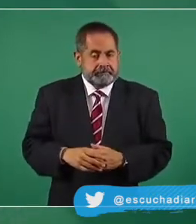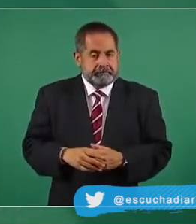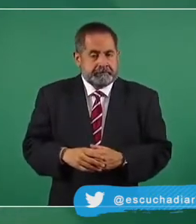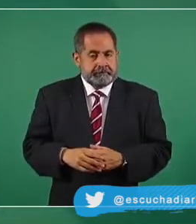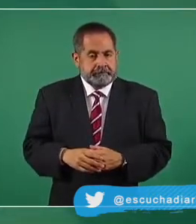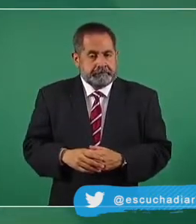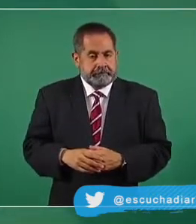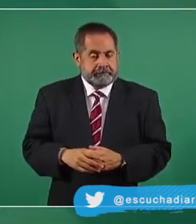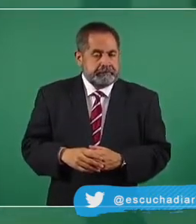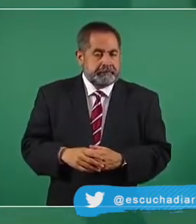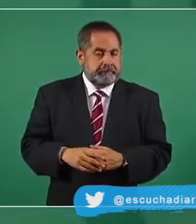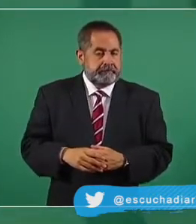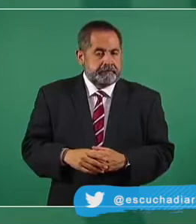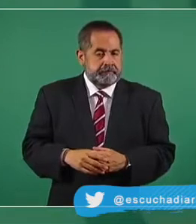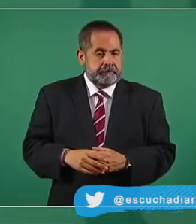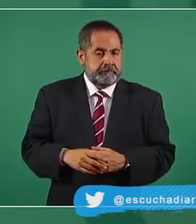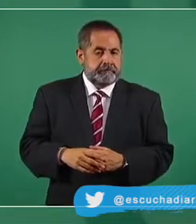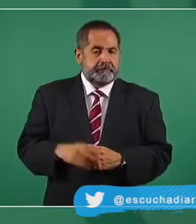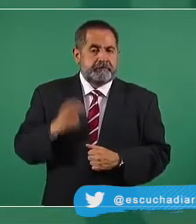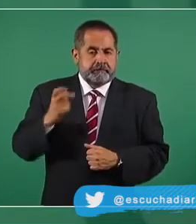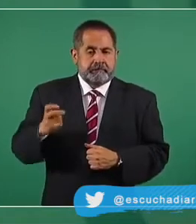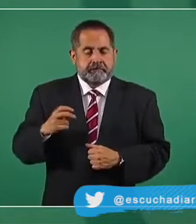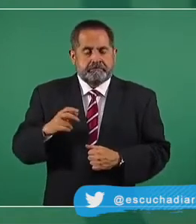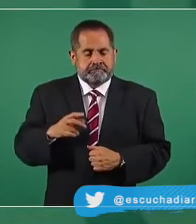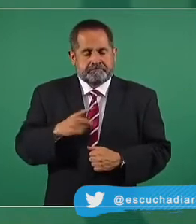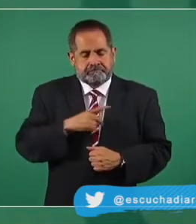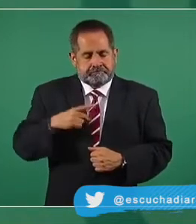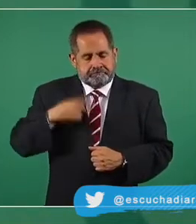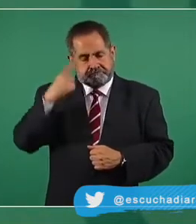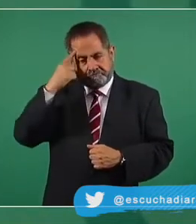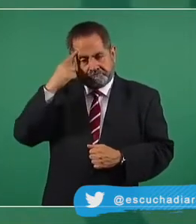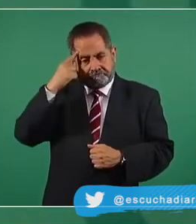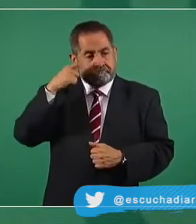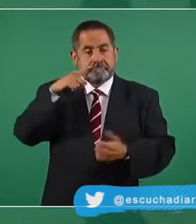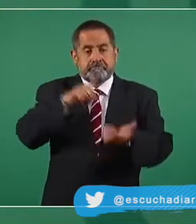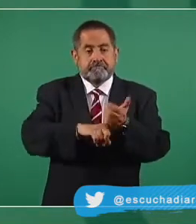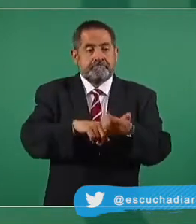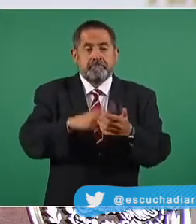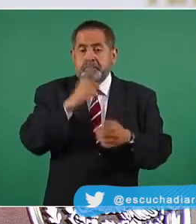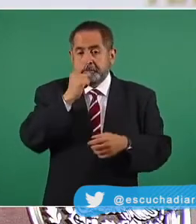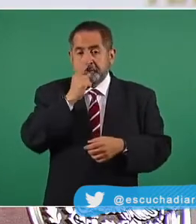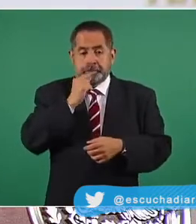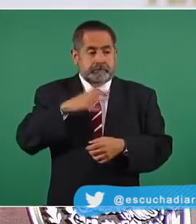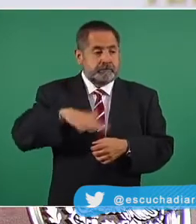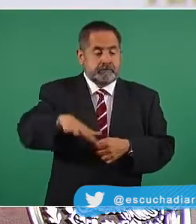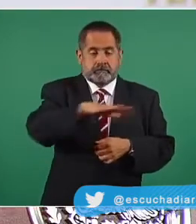Y es de reconocerse que la policía del Estado